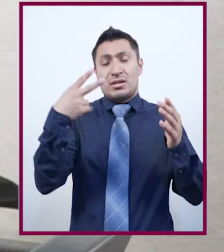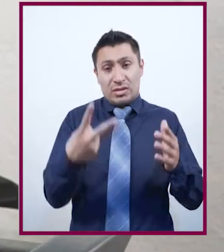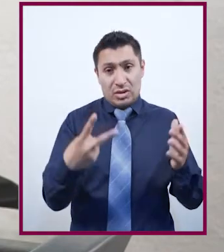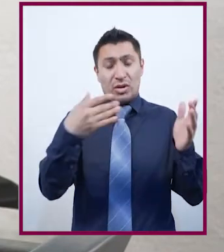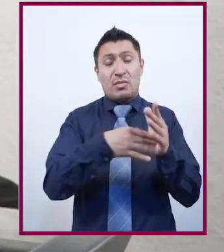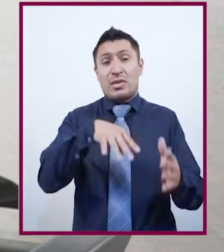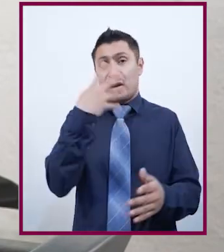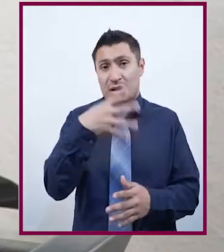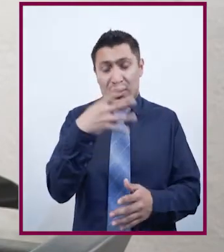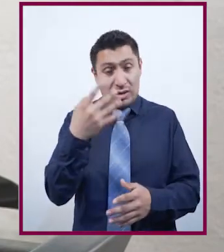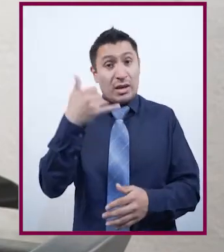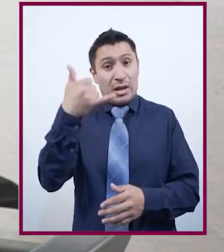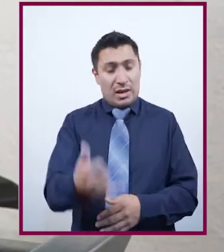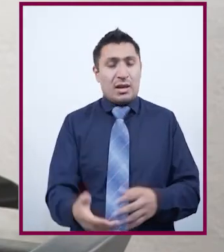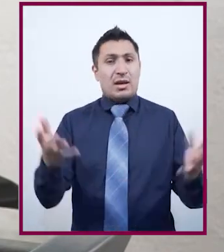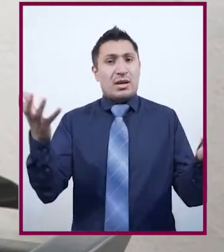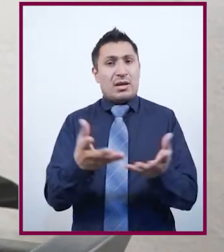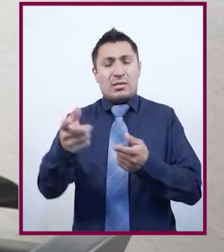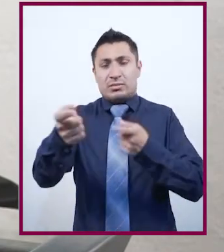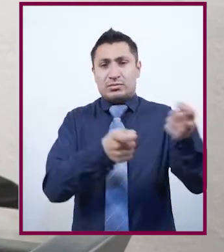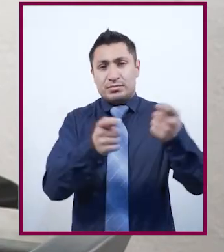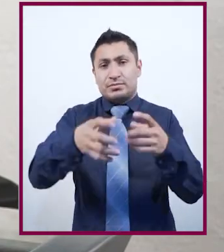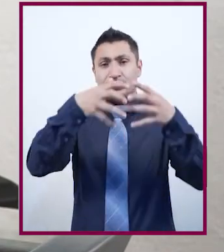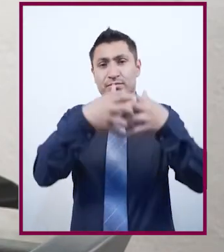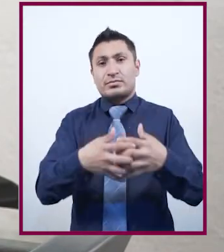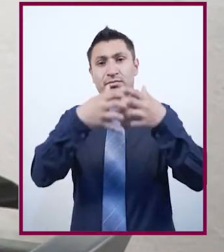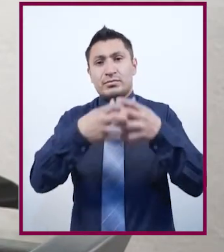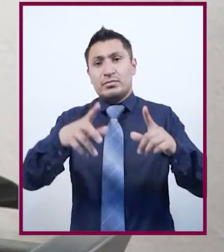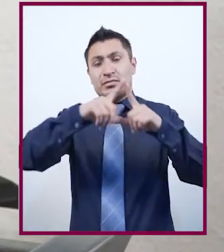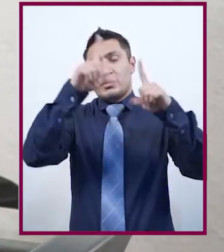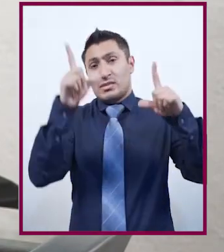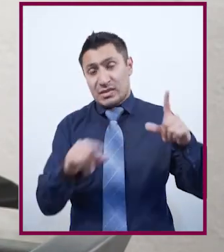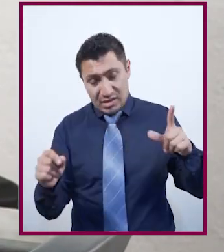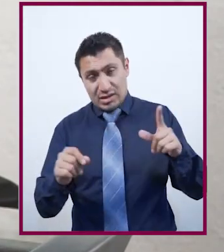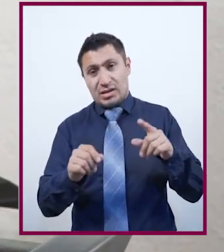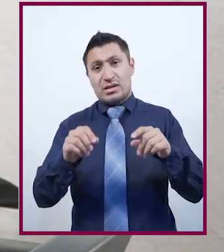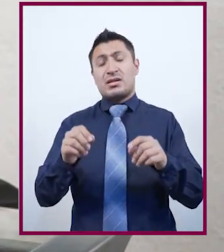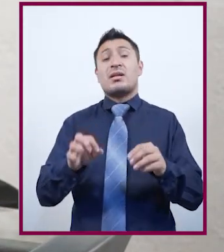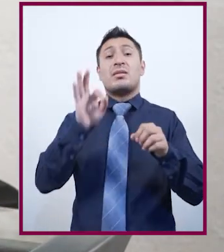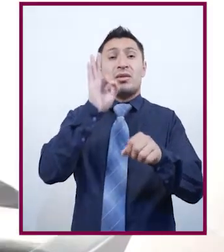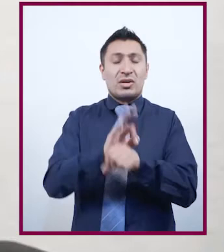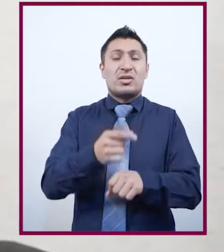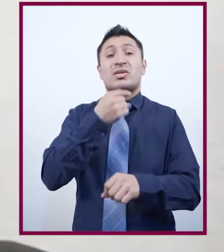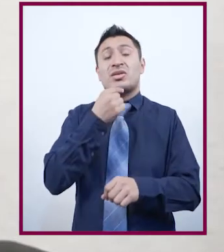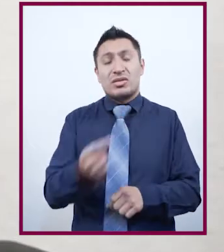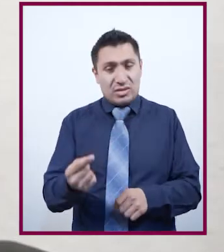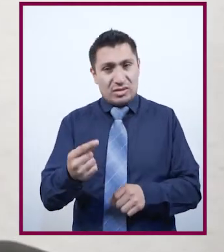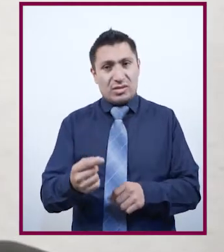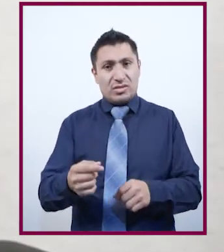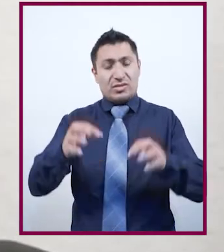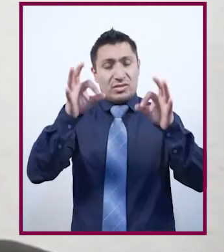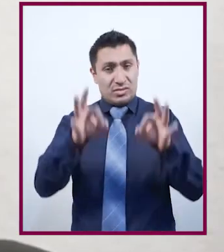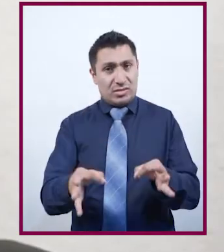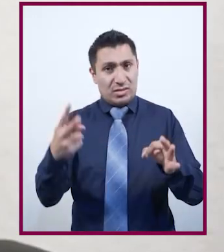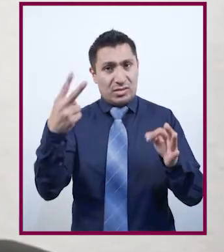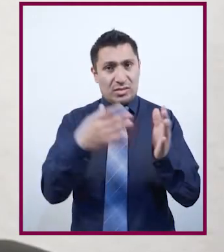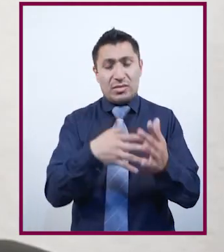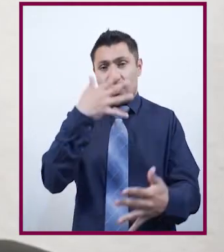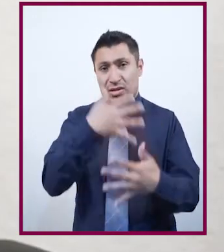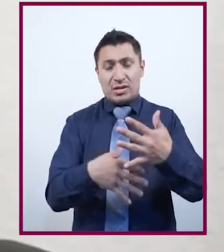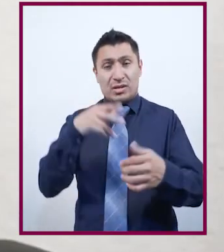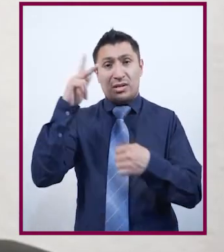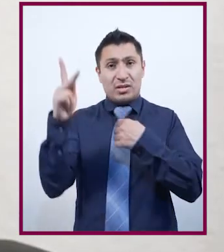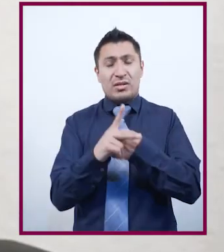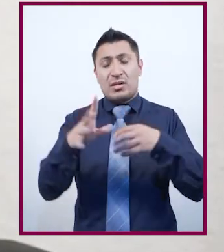la gestación del Sistema Nacional de Protección Integral de Niños, Niñas y Adolescentes de 2015, nuestro país ha conformado un